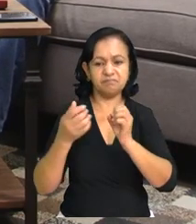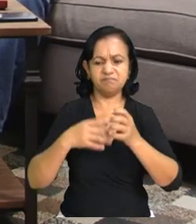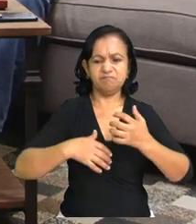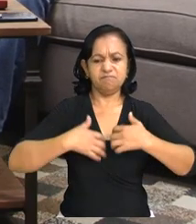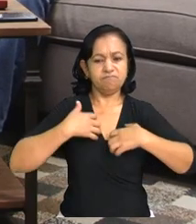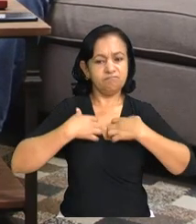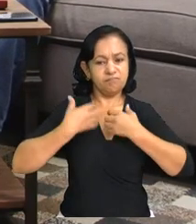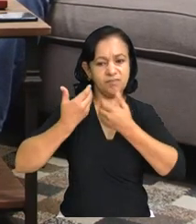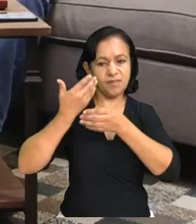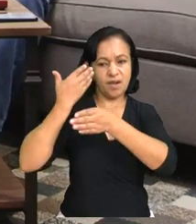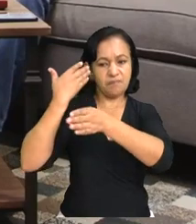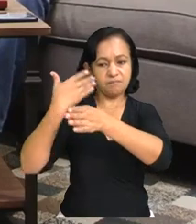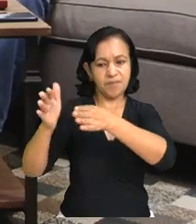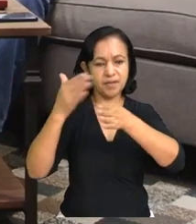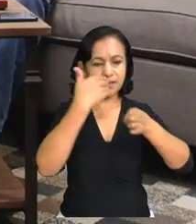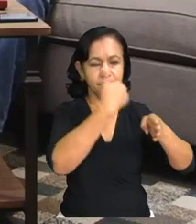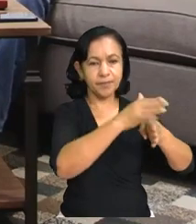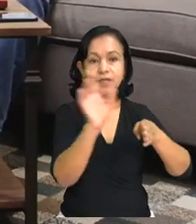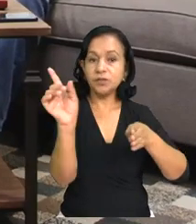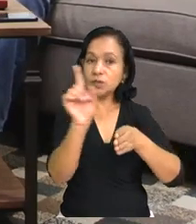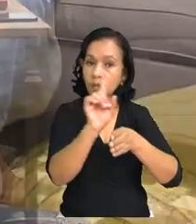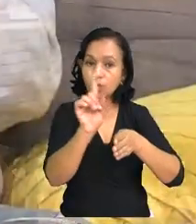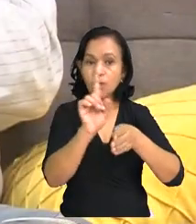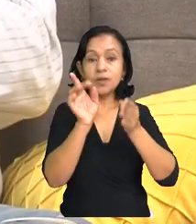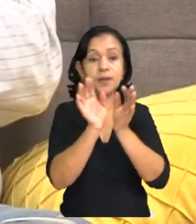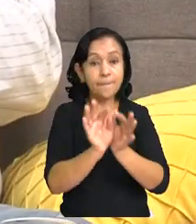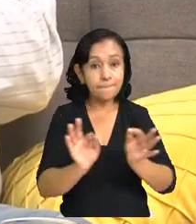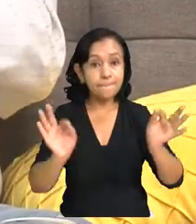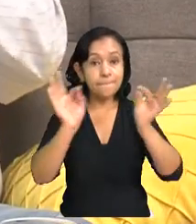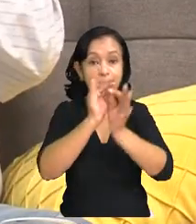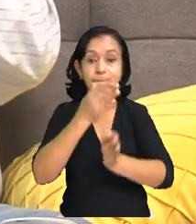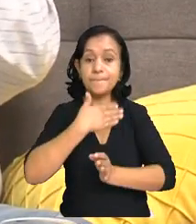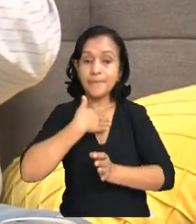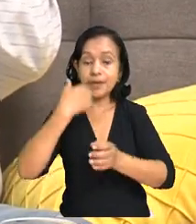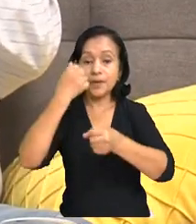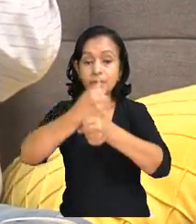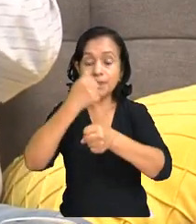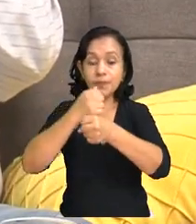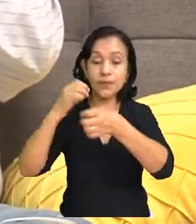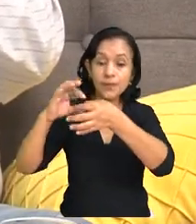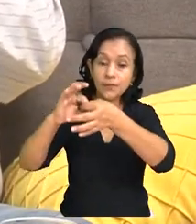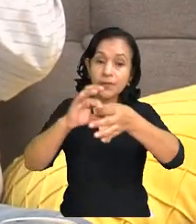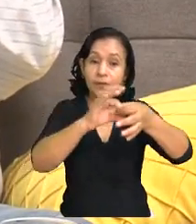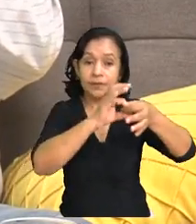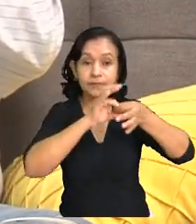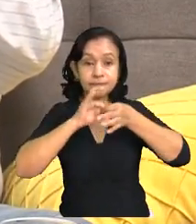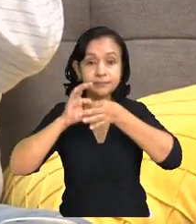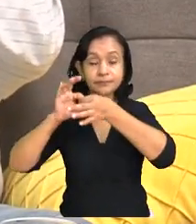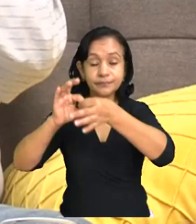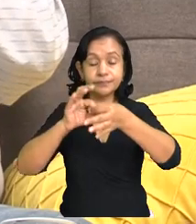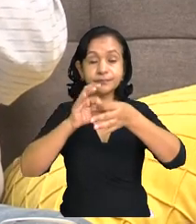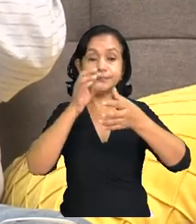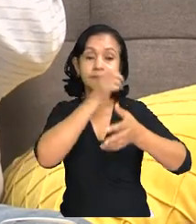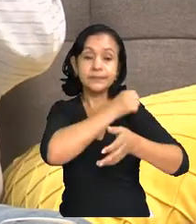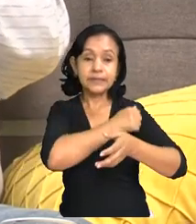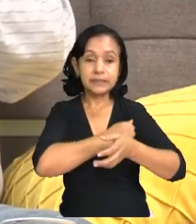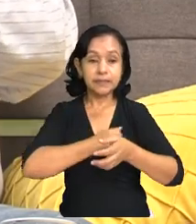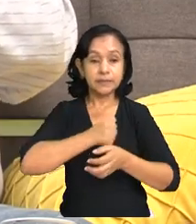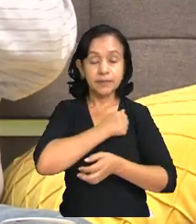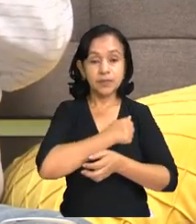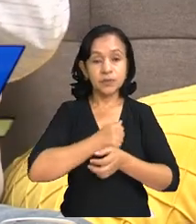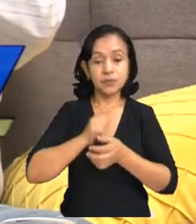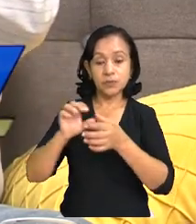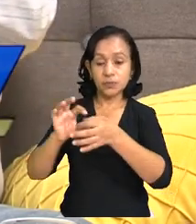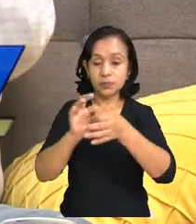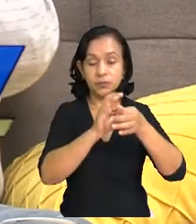que se trata es de trabajar en conjunto. La lógica del Gobierno de Reconciliación y Unidad Nacional, cuando